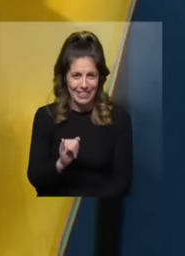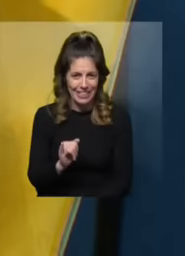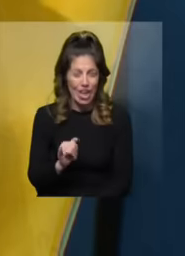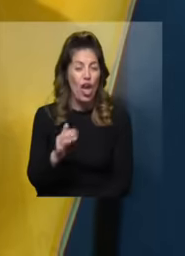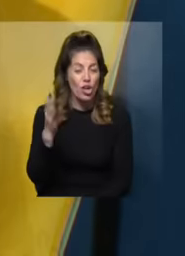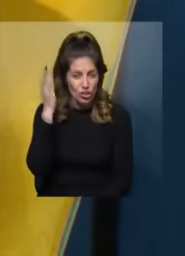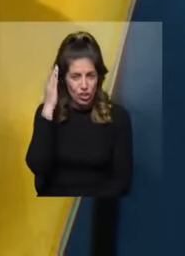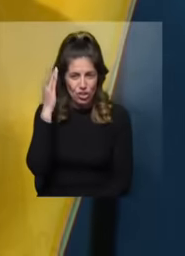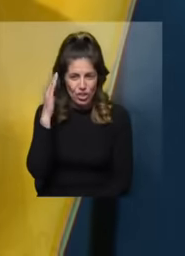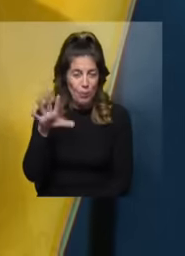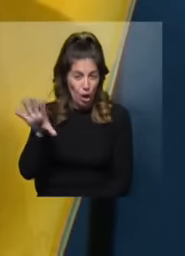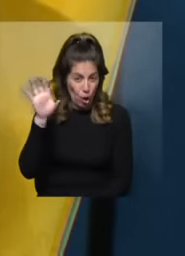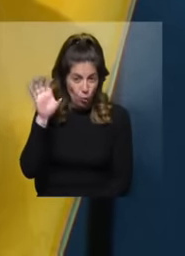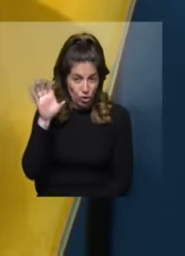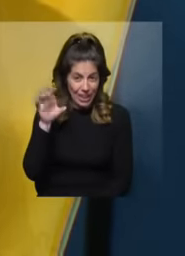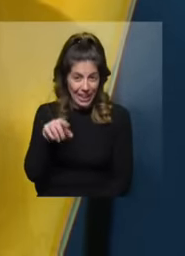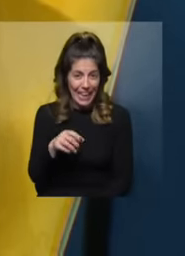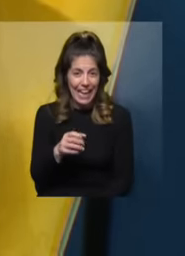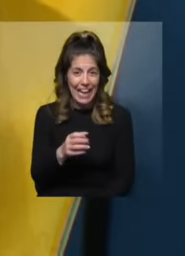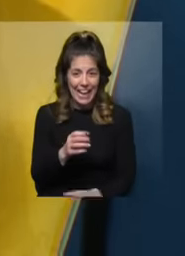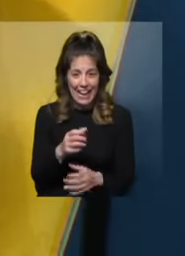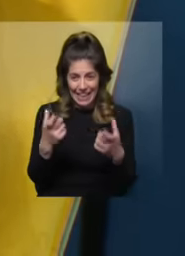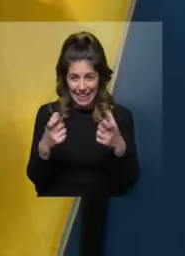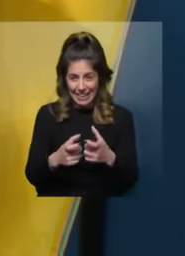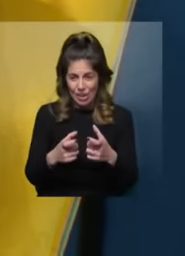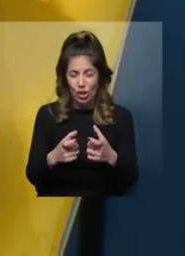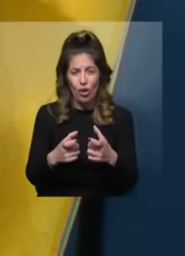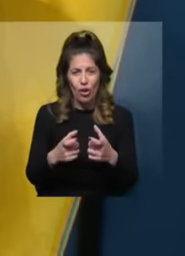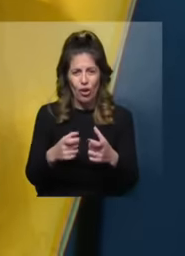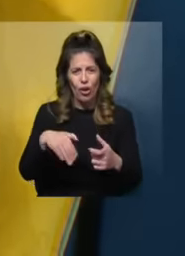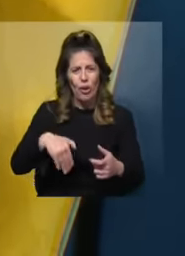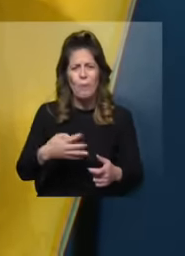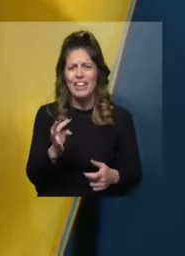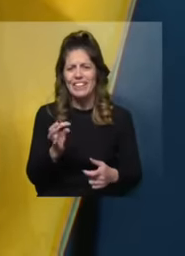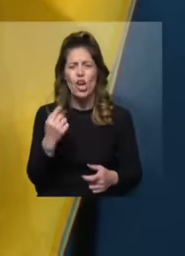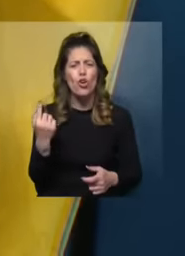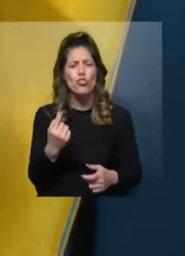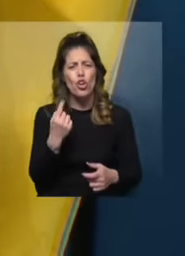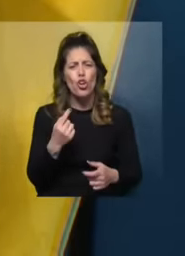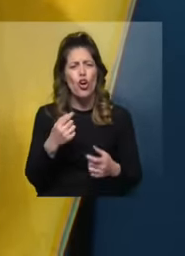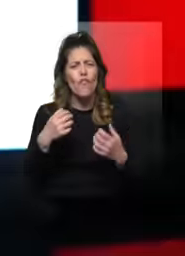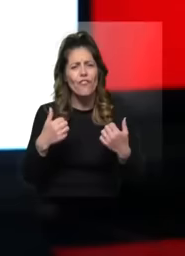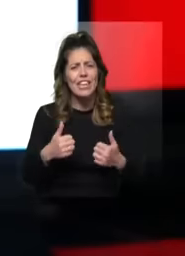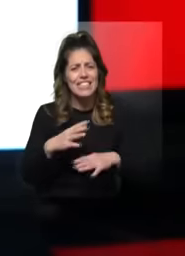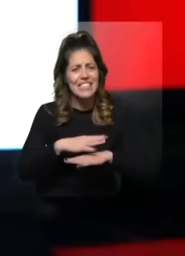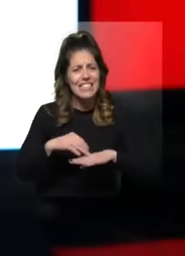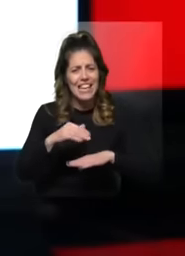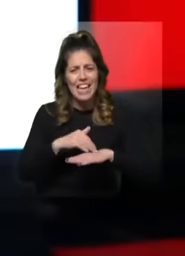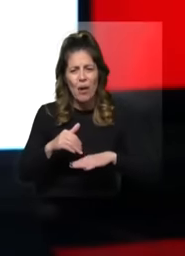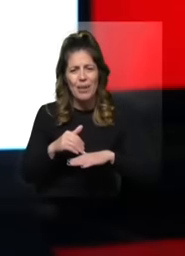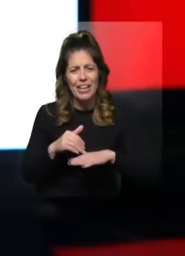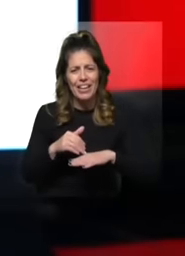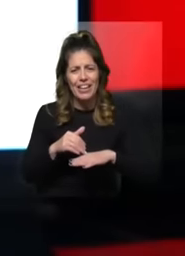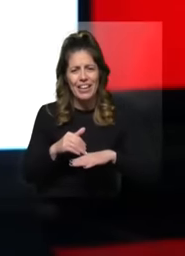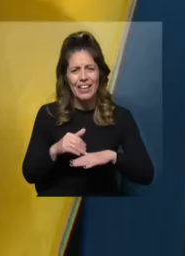porque lo escuché en el disco, porque habla en Musicación 4. No, en Mateo Solo Bien Se Lame habla Piris. Vos, Piris, déjala ir